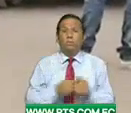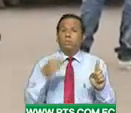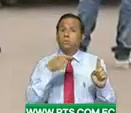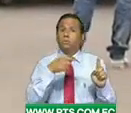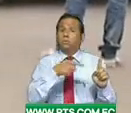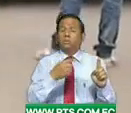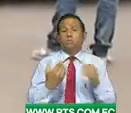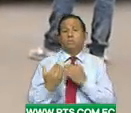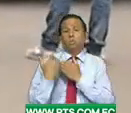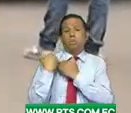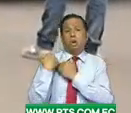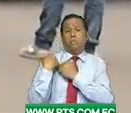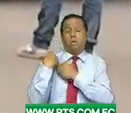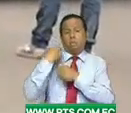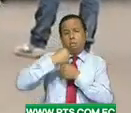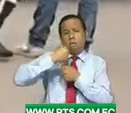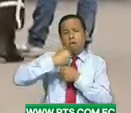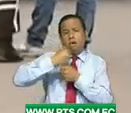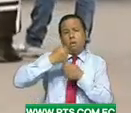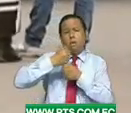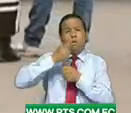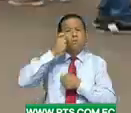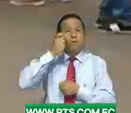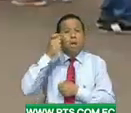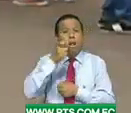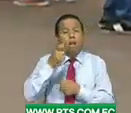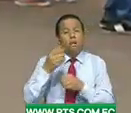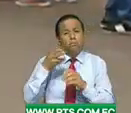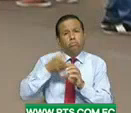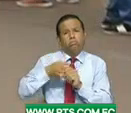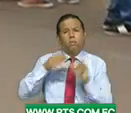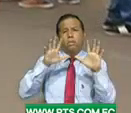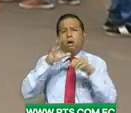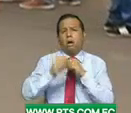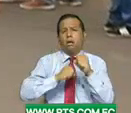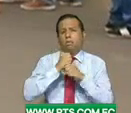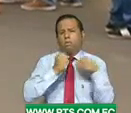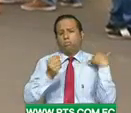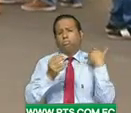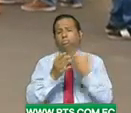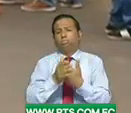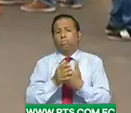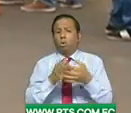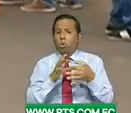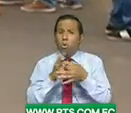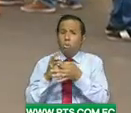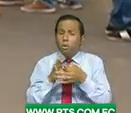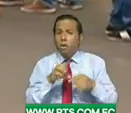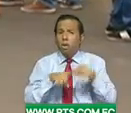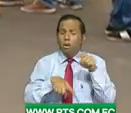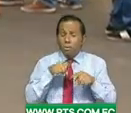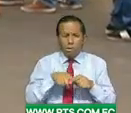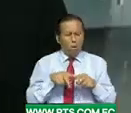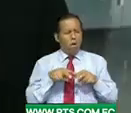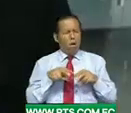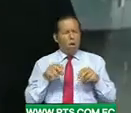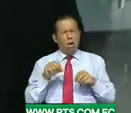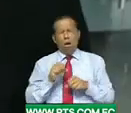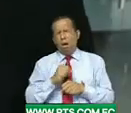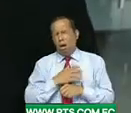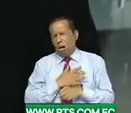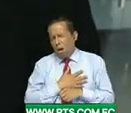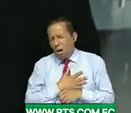años laborando en el Ministerio Público. Compañeros y amigos aún no lo asimilan. Me parece que era el